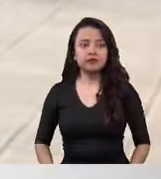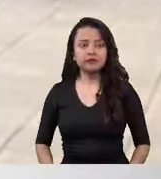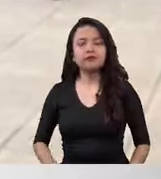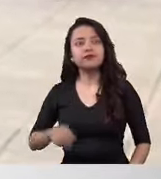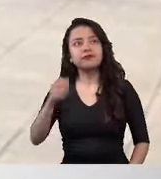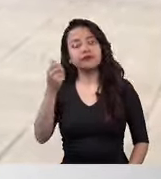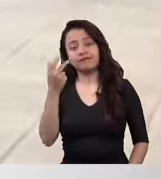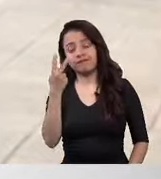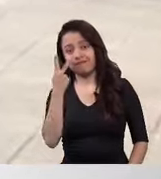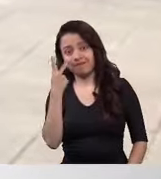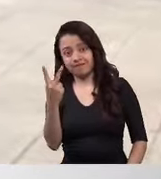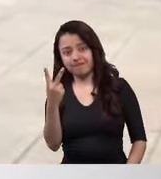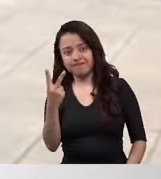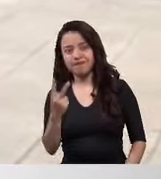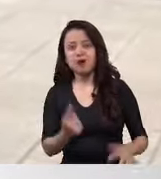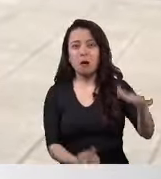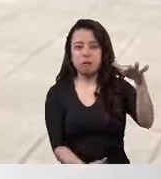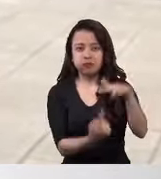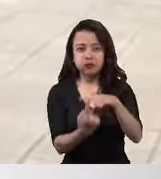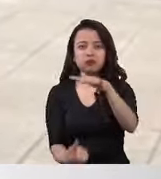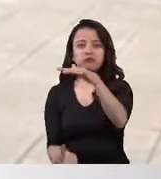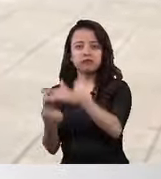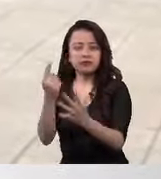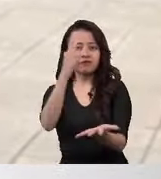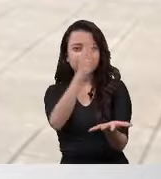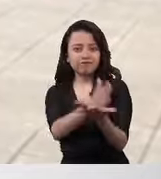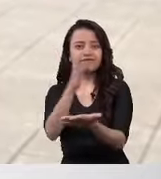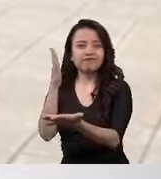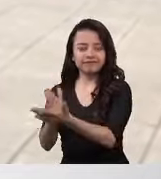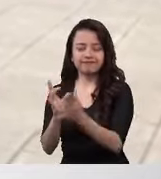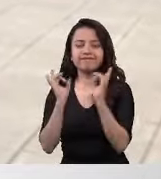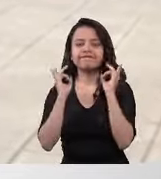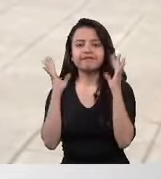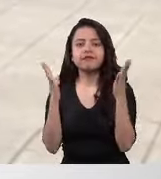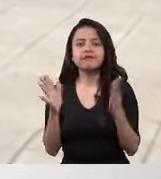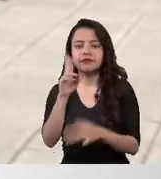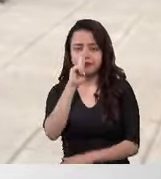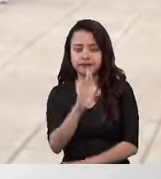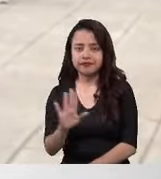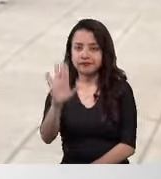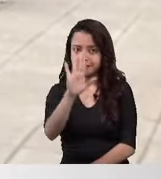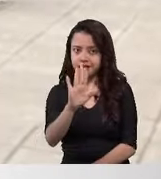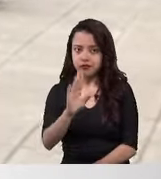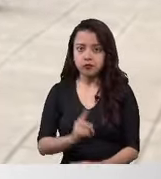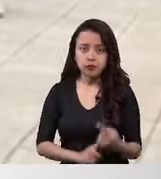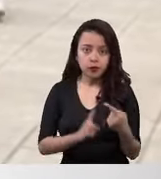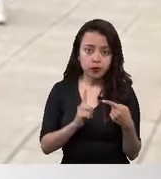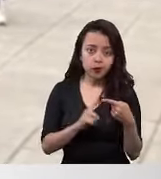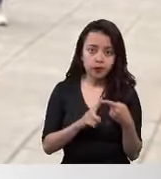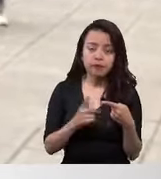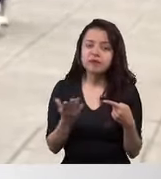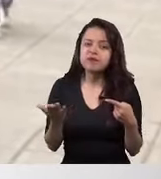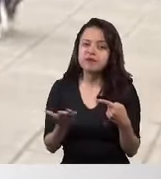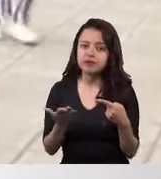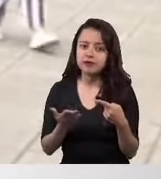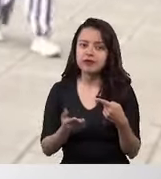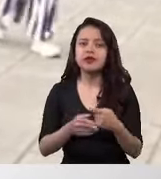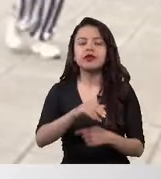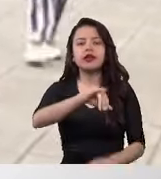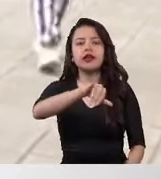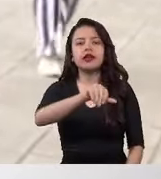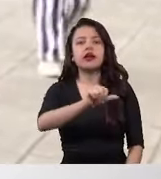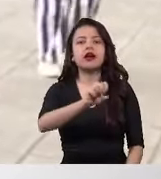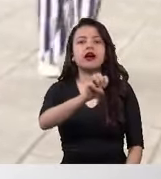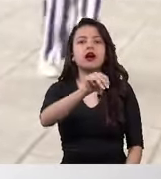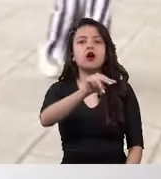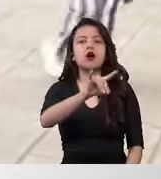2 terribles atentados terroristas en las últimas horas en el país. Uno de ellos en Jamundí, en el